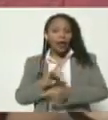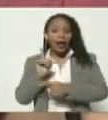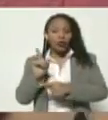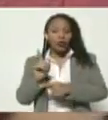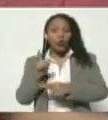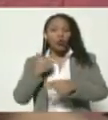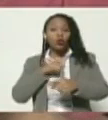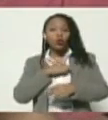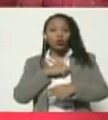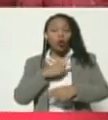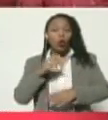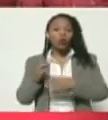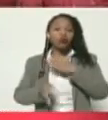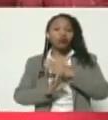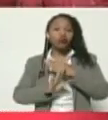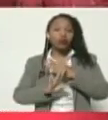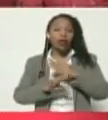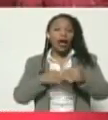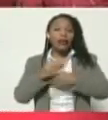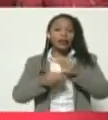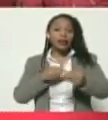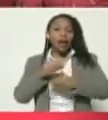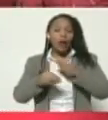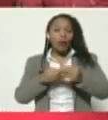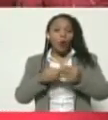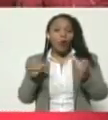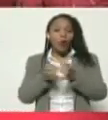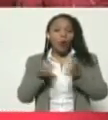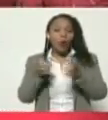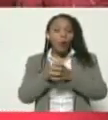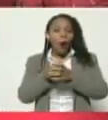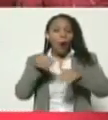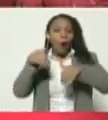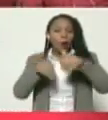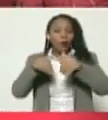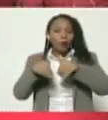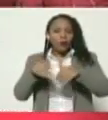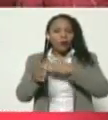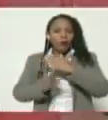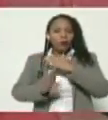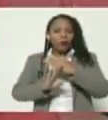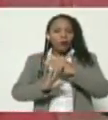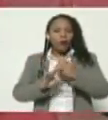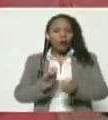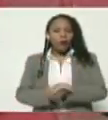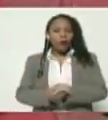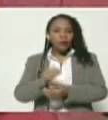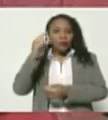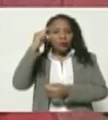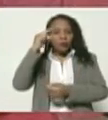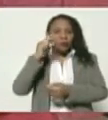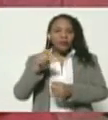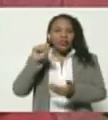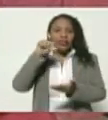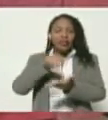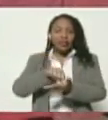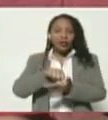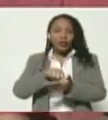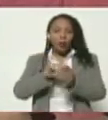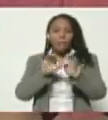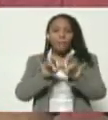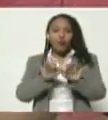Eso por supuesto, nosotros estuvimos, toda la comisión electoral estuvo en el día, en el centro de